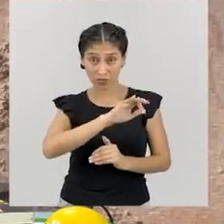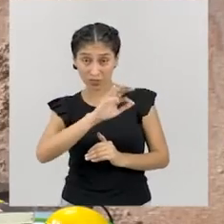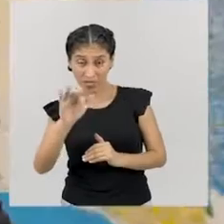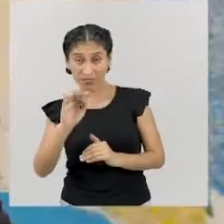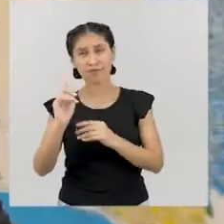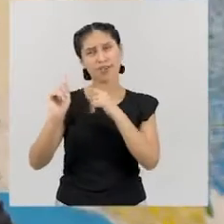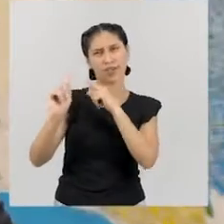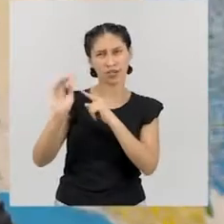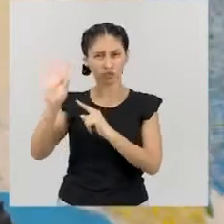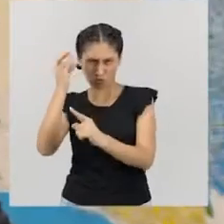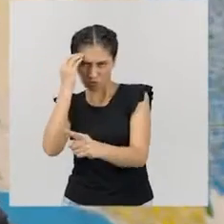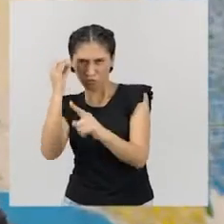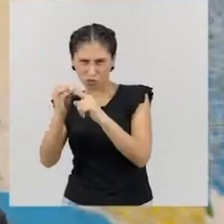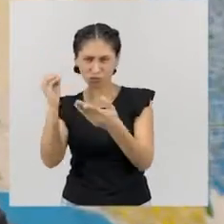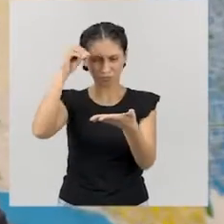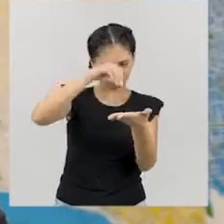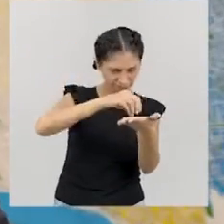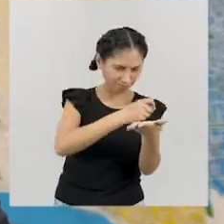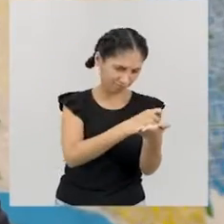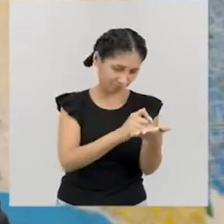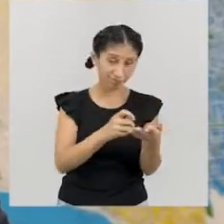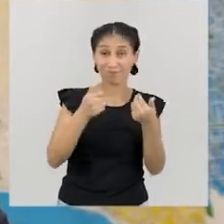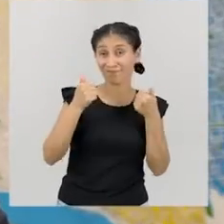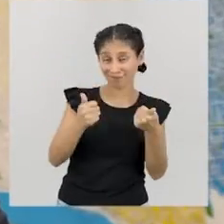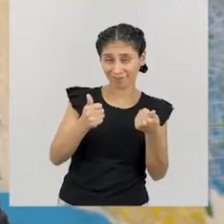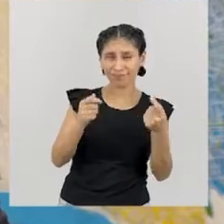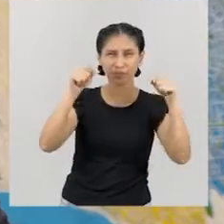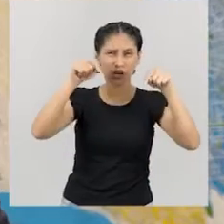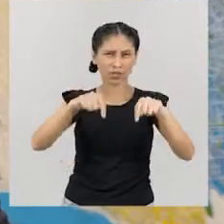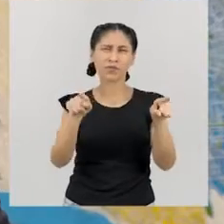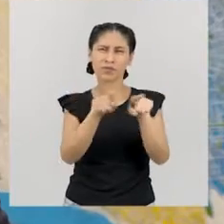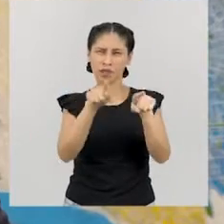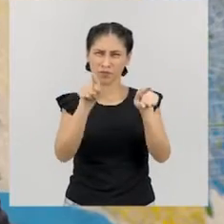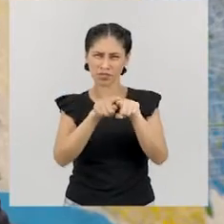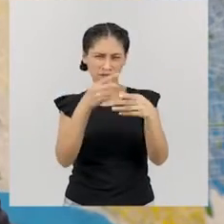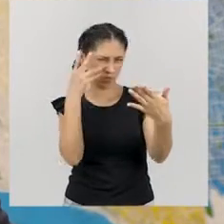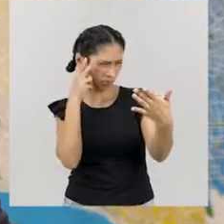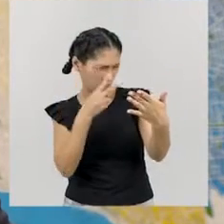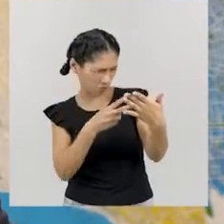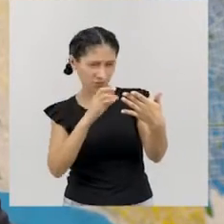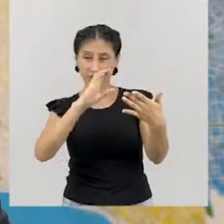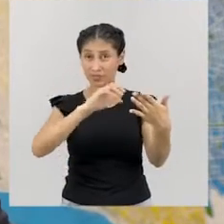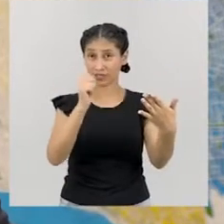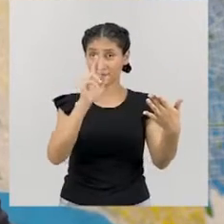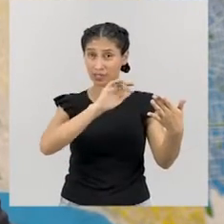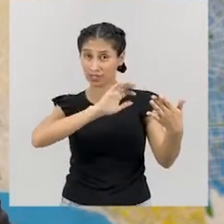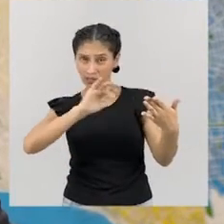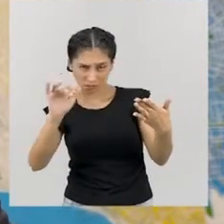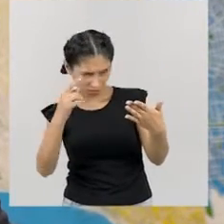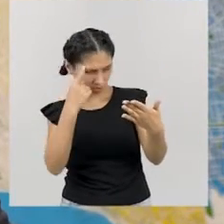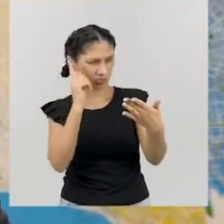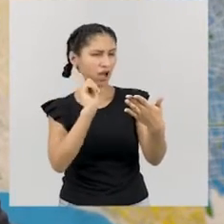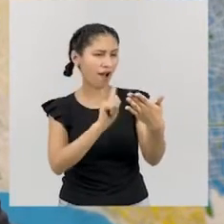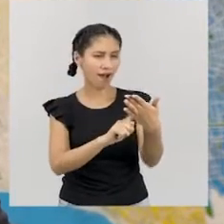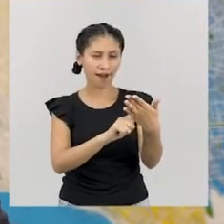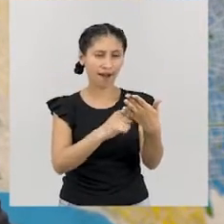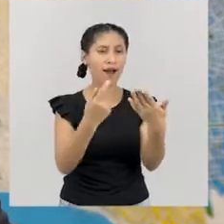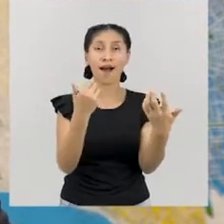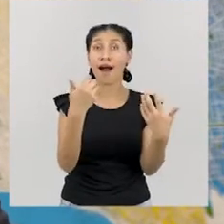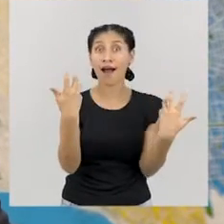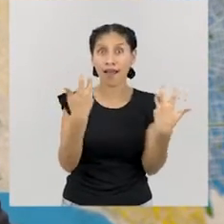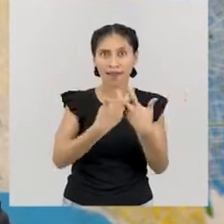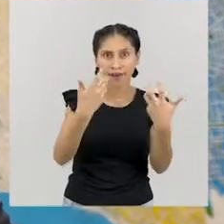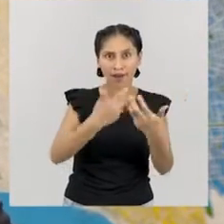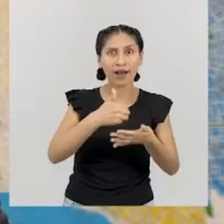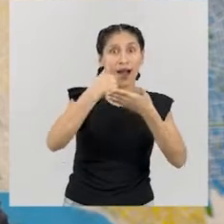autor. Muy bien. También debemos conocer que cada una de estas características marcan la diferencia de los tipos de